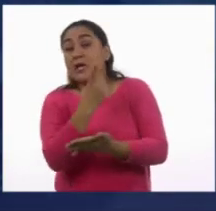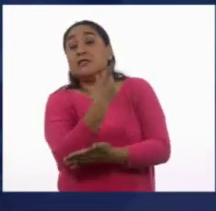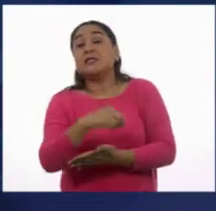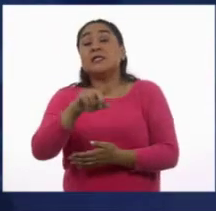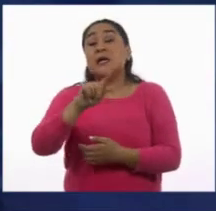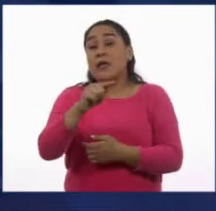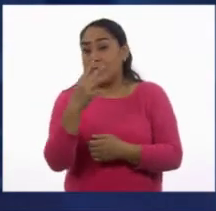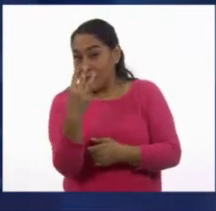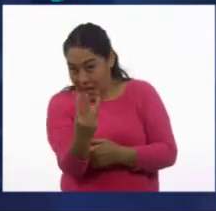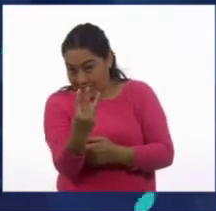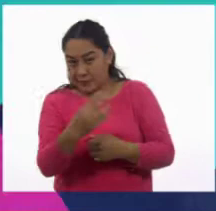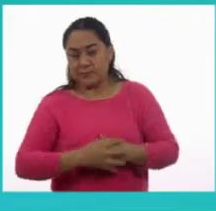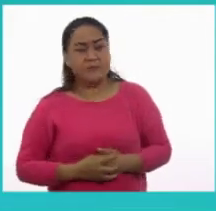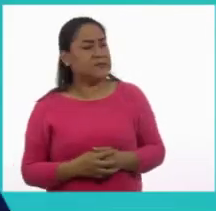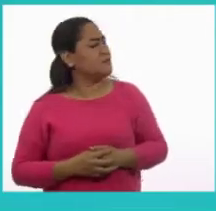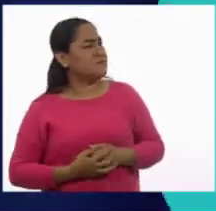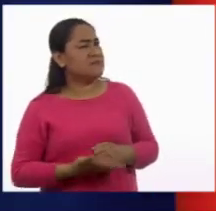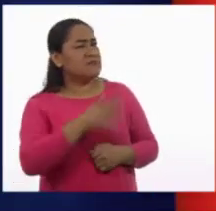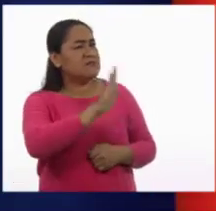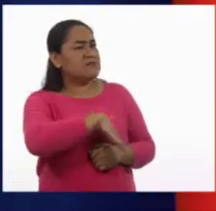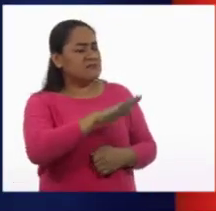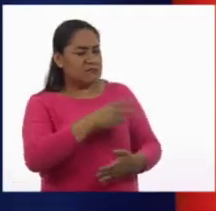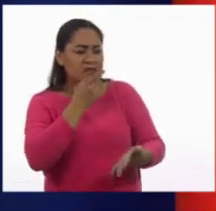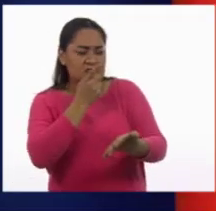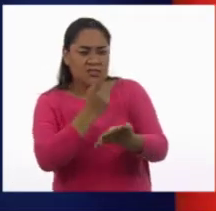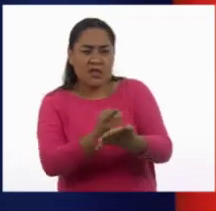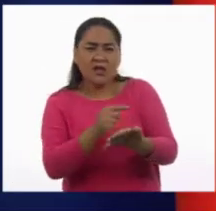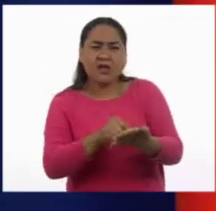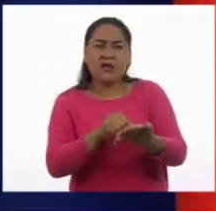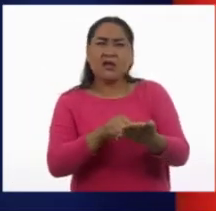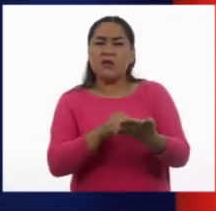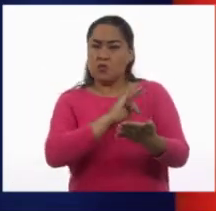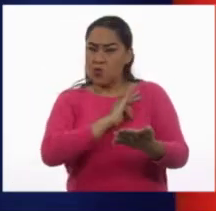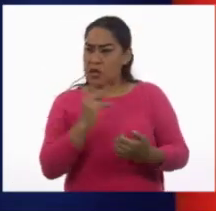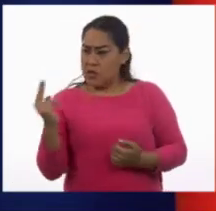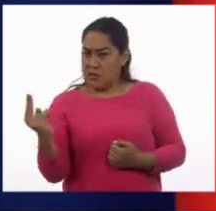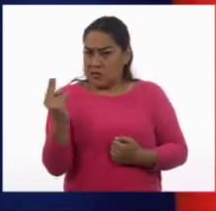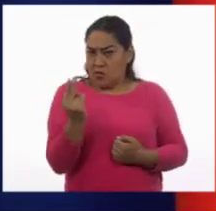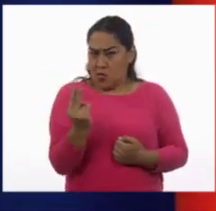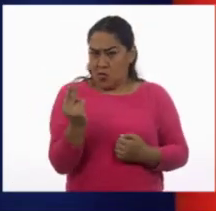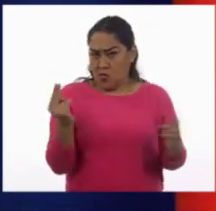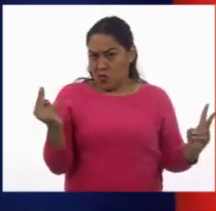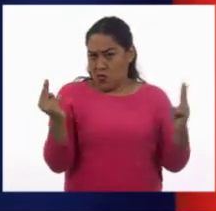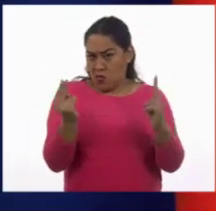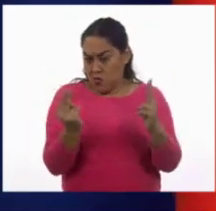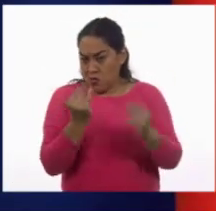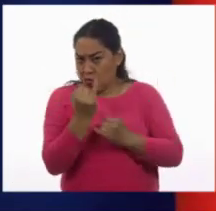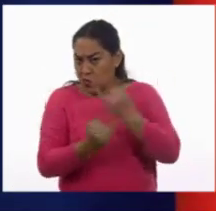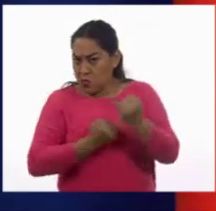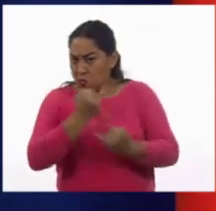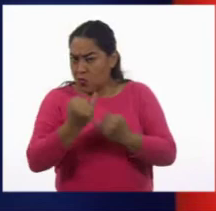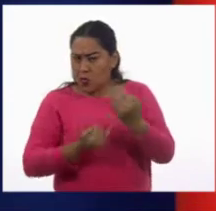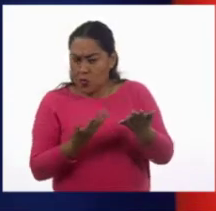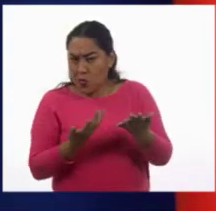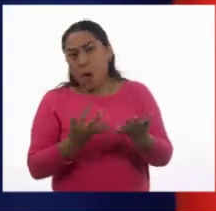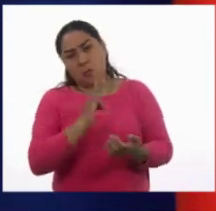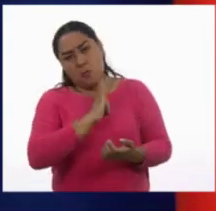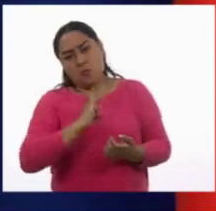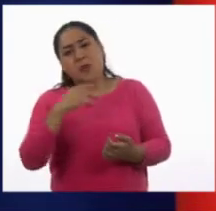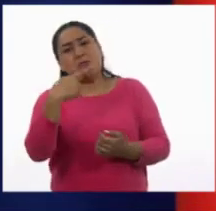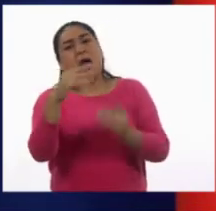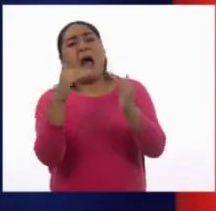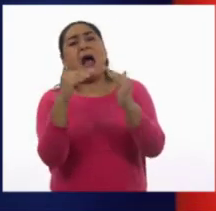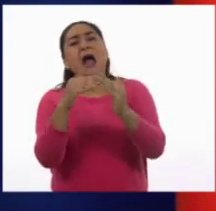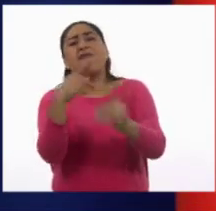173. Oye, aquí dice que se va a jugar en parejas, entonces eso lo pueden hacer con alguien que los acompañe en